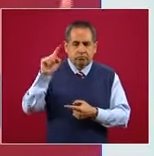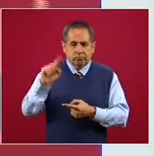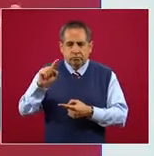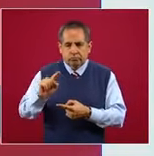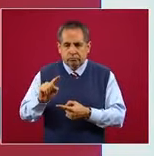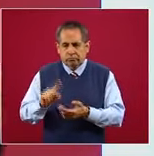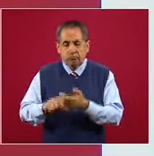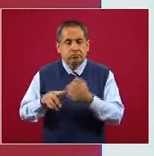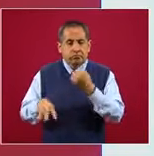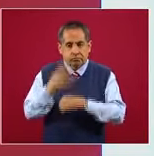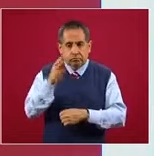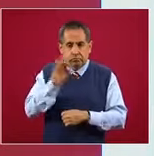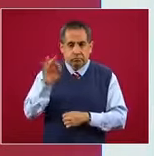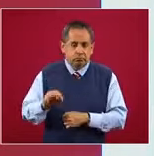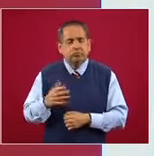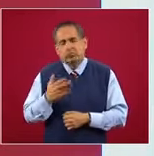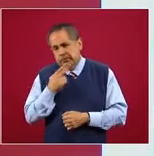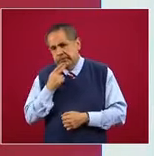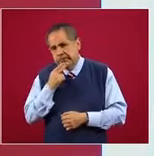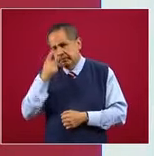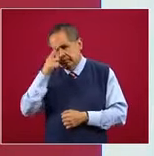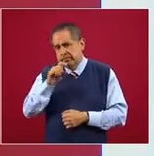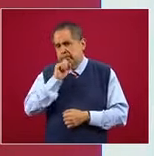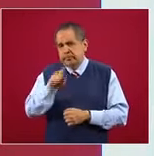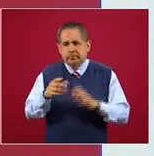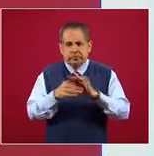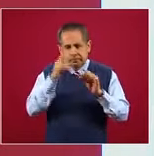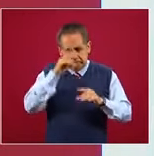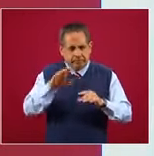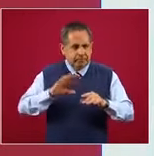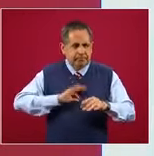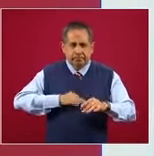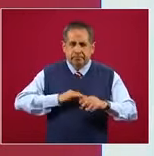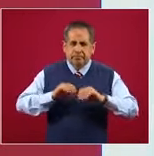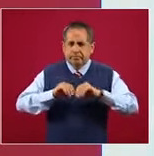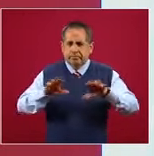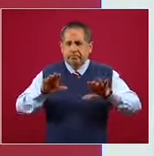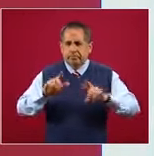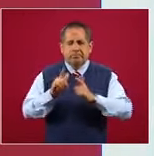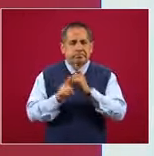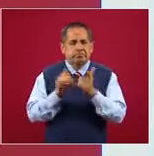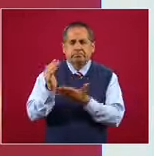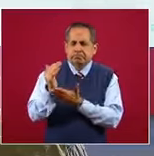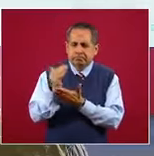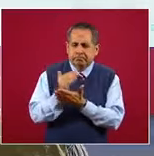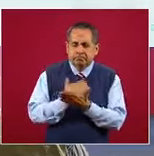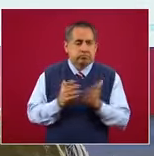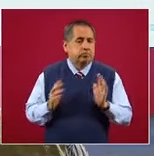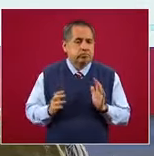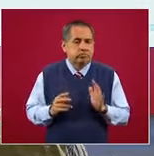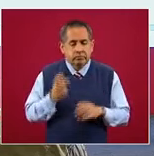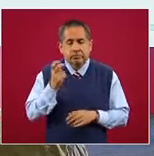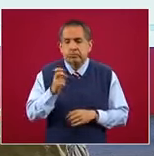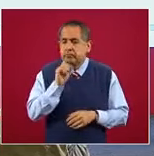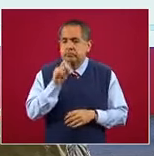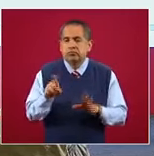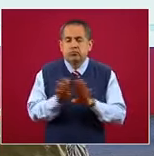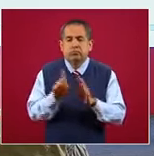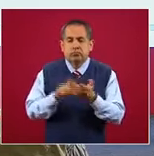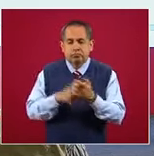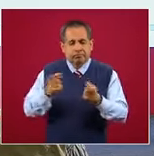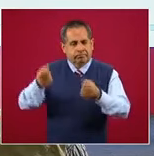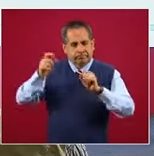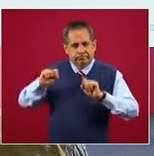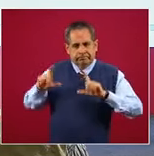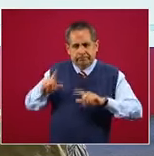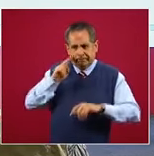este indicador también vemos cómo contribuye al hecho de que la epidemia se sigue desacelerando. y es lo que vemos precisamente en la